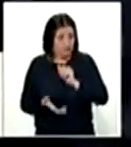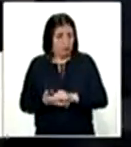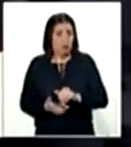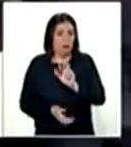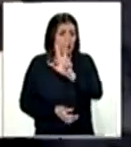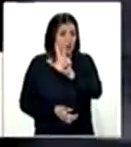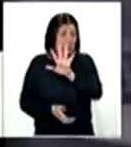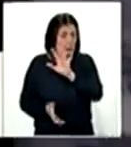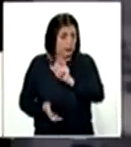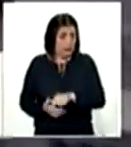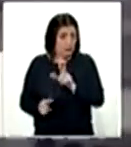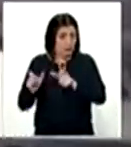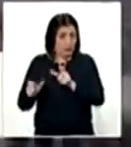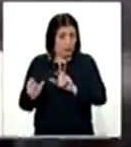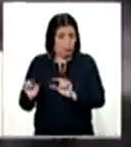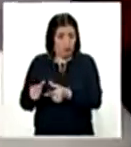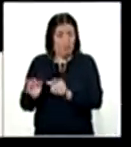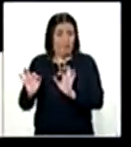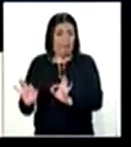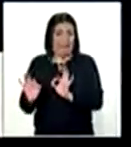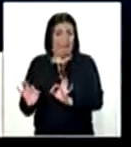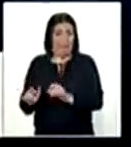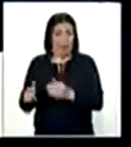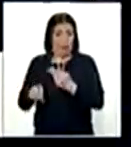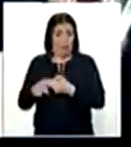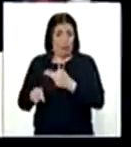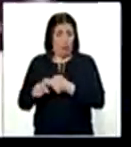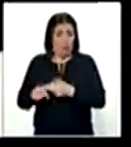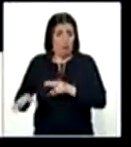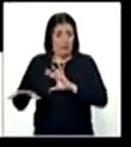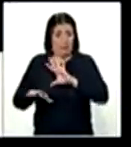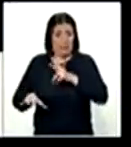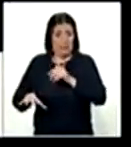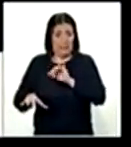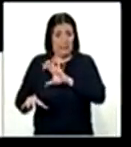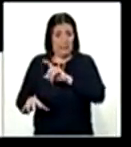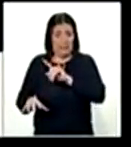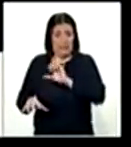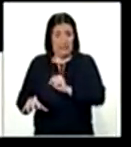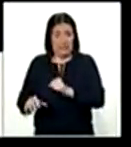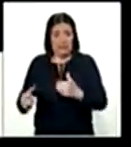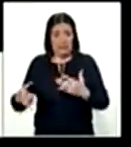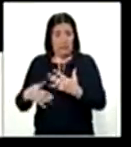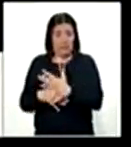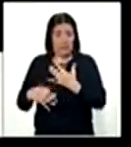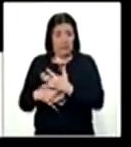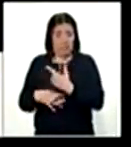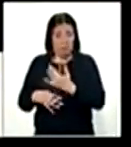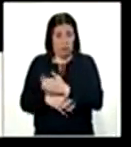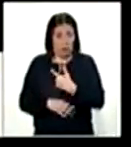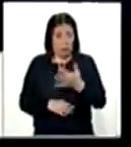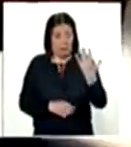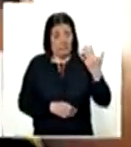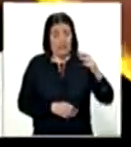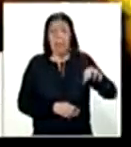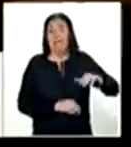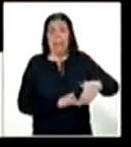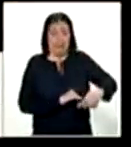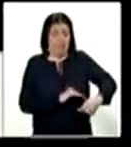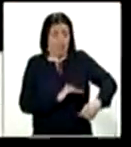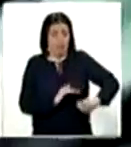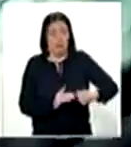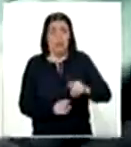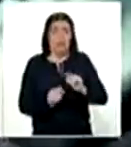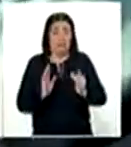de la peligrosa organización criminal Los Chacales del Desierto de Chimbote cayeron la madrugada del martes cuando descansaban en sus